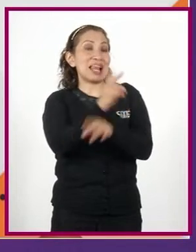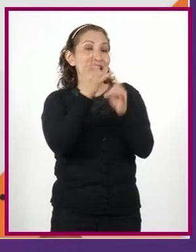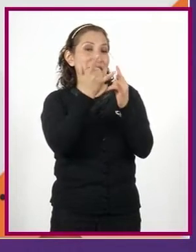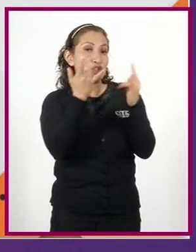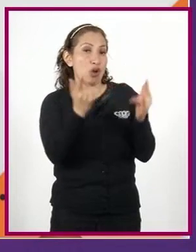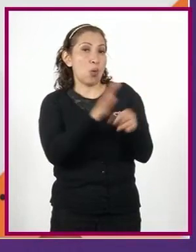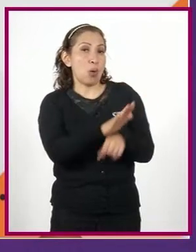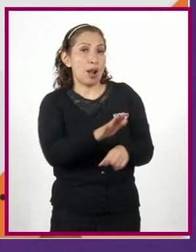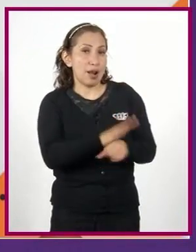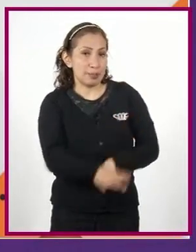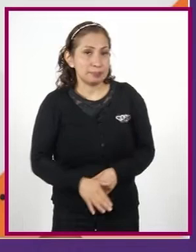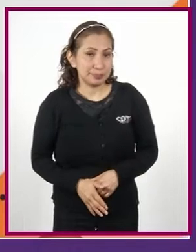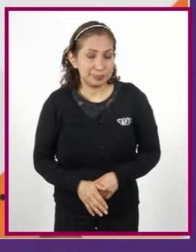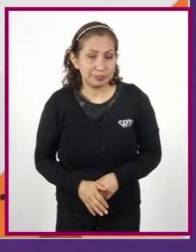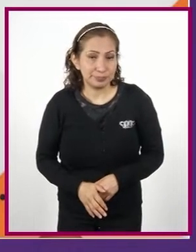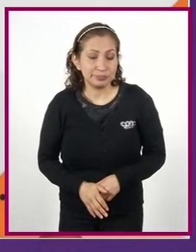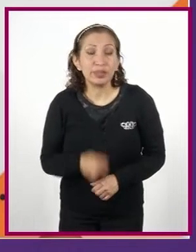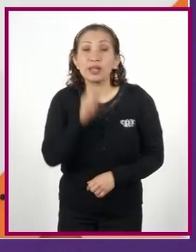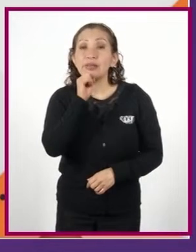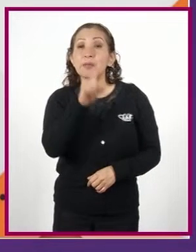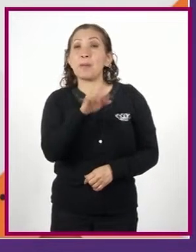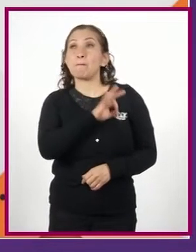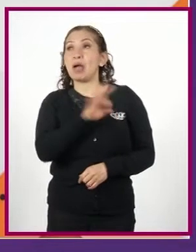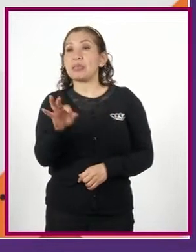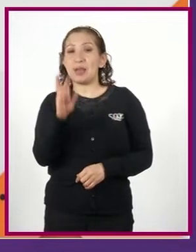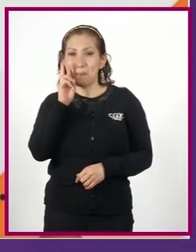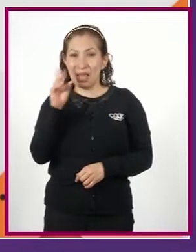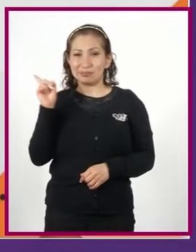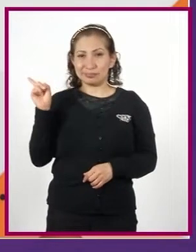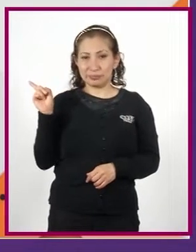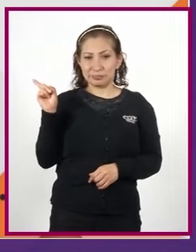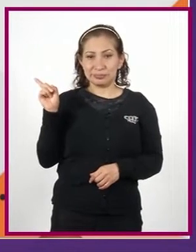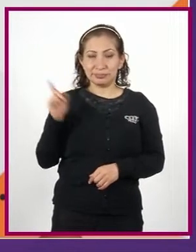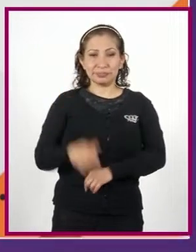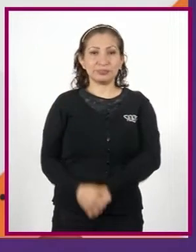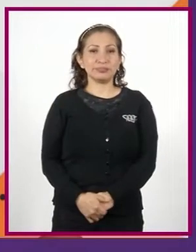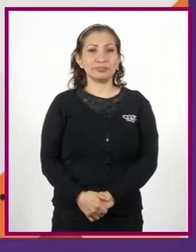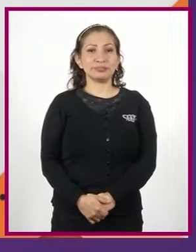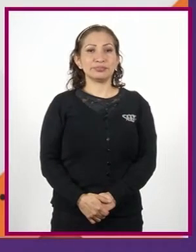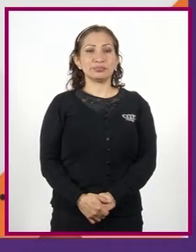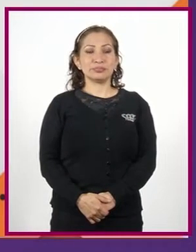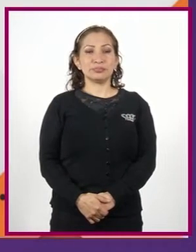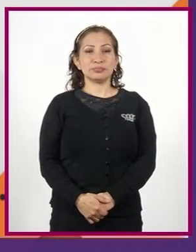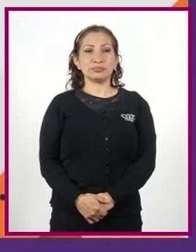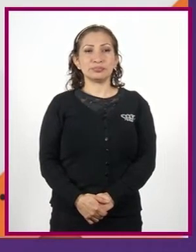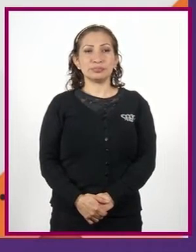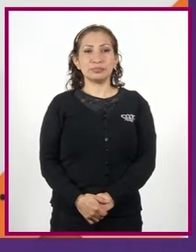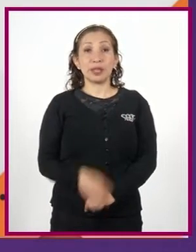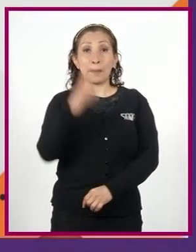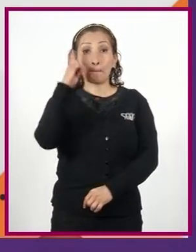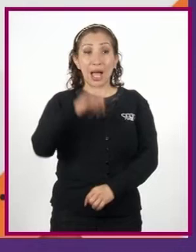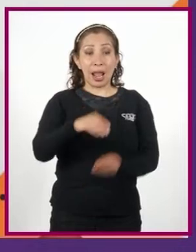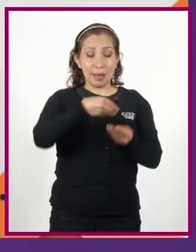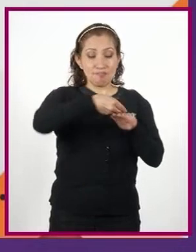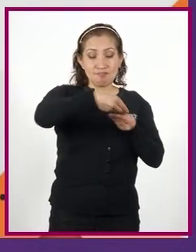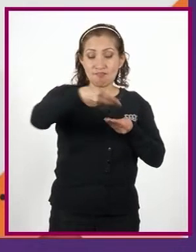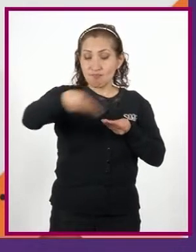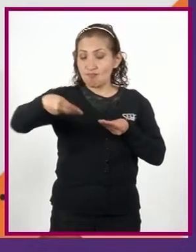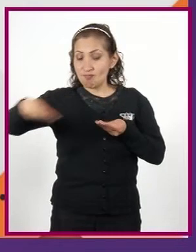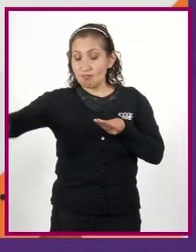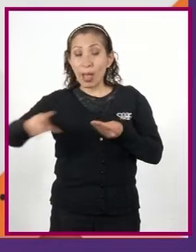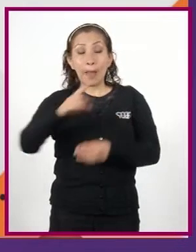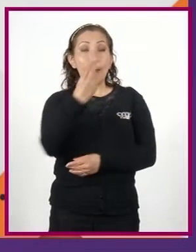repasar, así como pueden apreciar en su pantalla. Para las cartas,